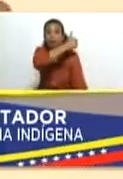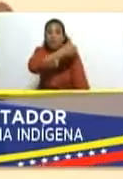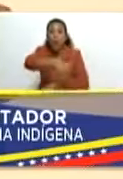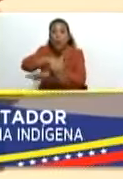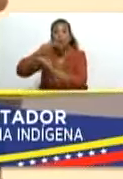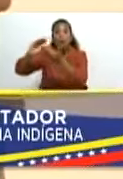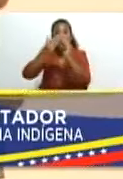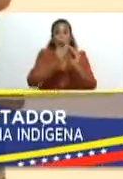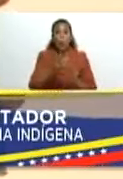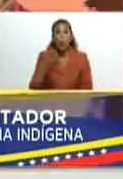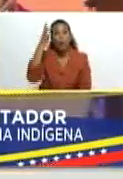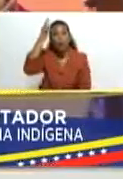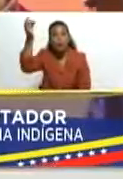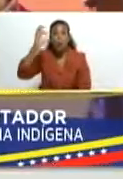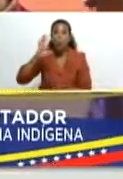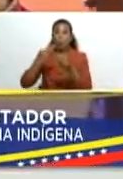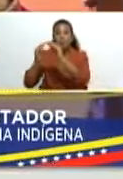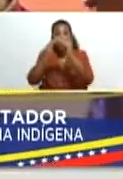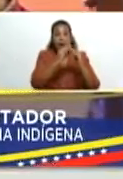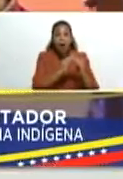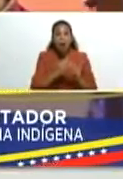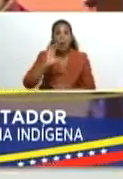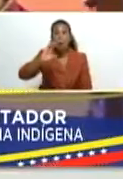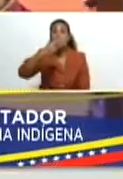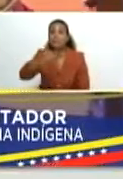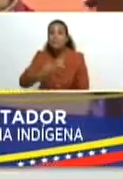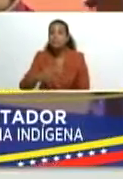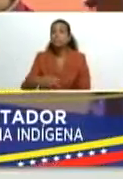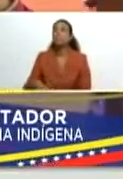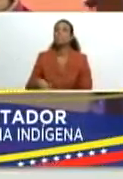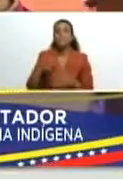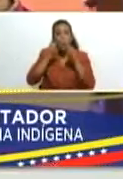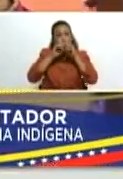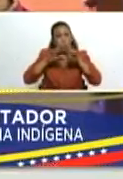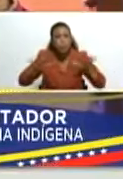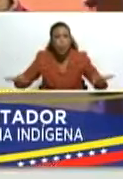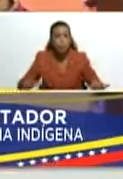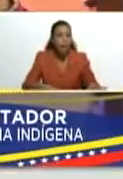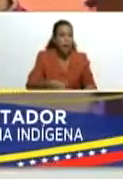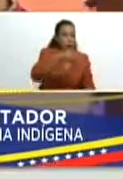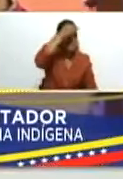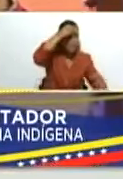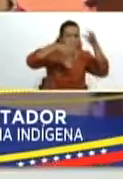comunidad, VC, a los consejos comunales, ¿ah? Multiplicarlo.